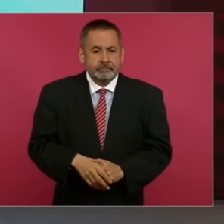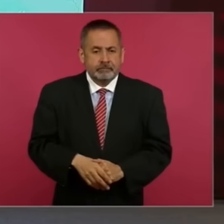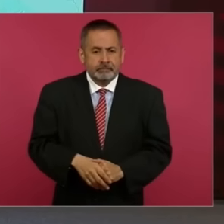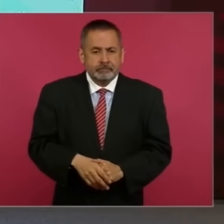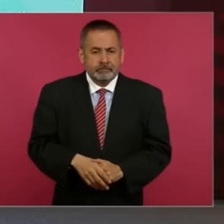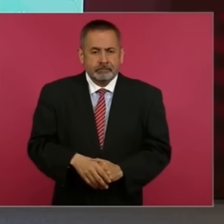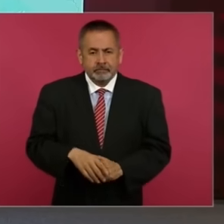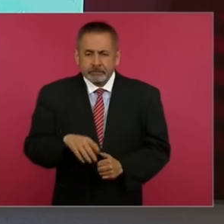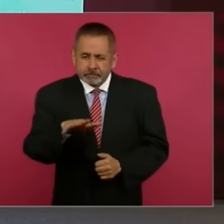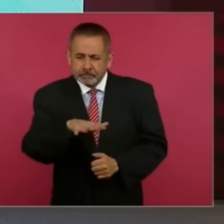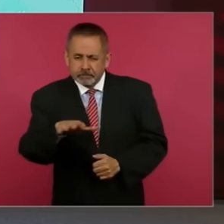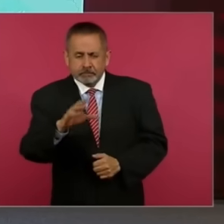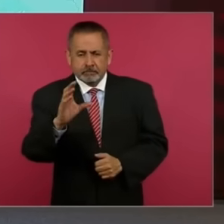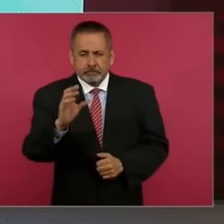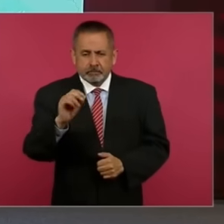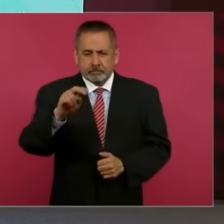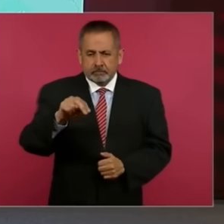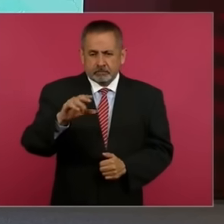por la Concordia.